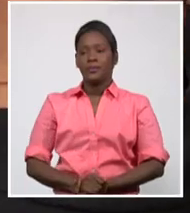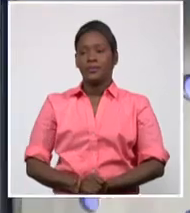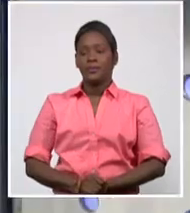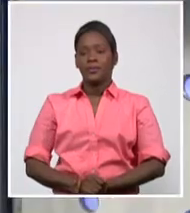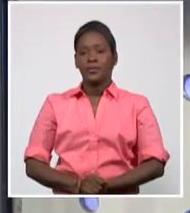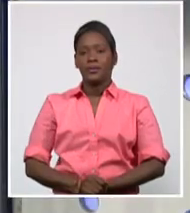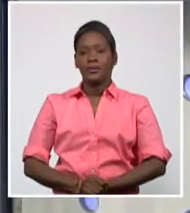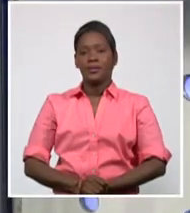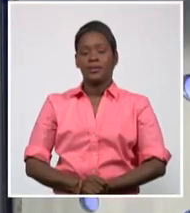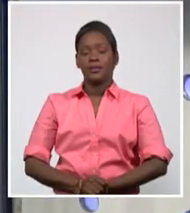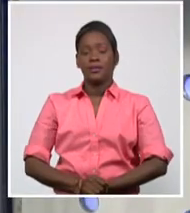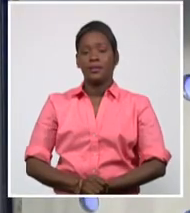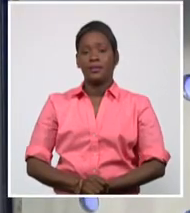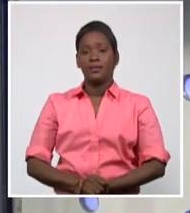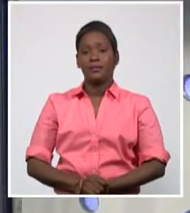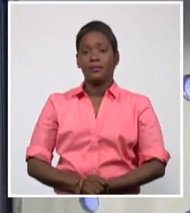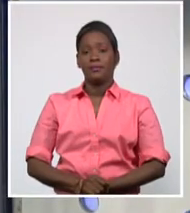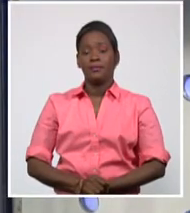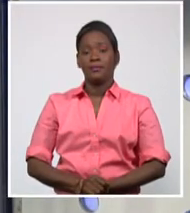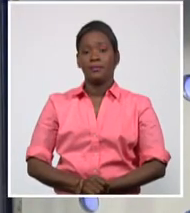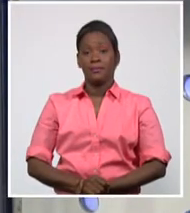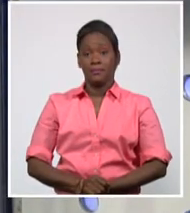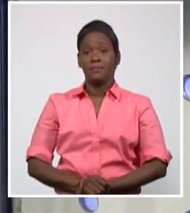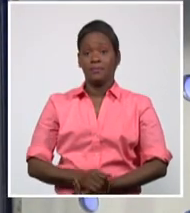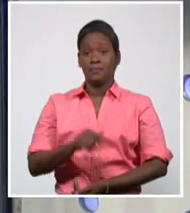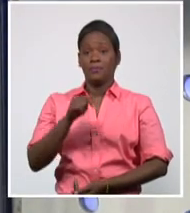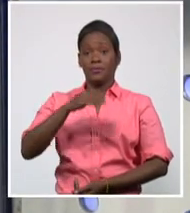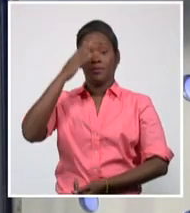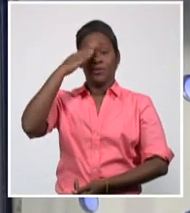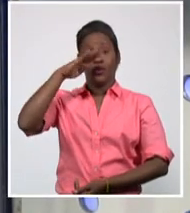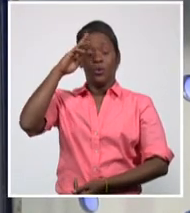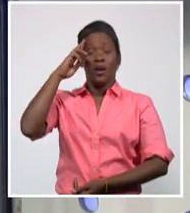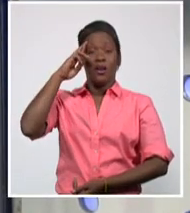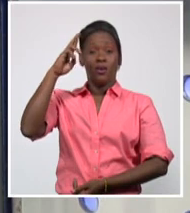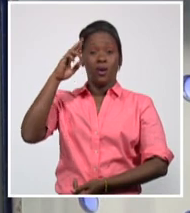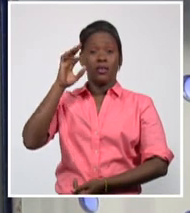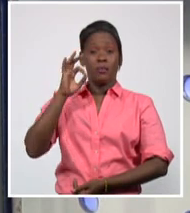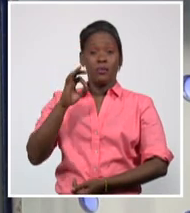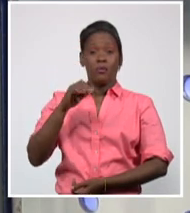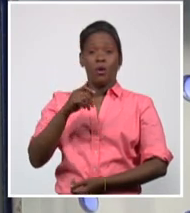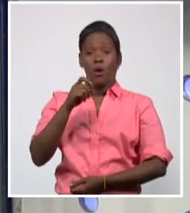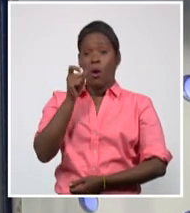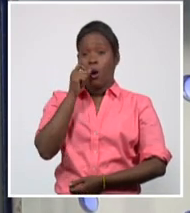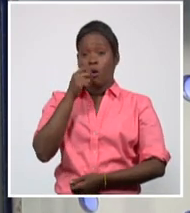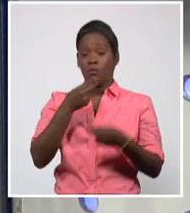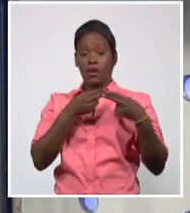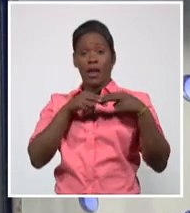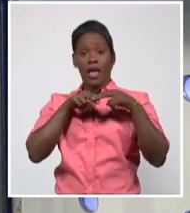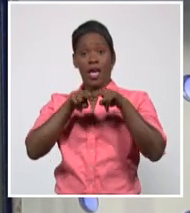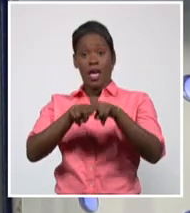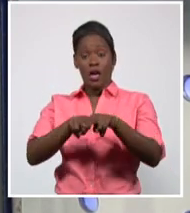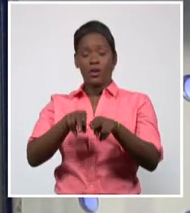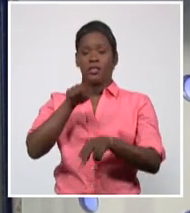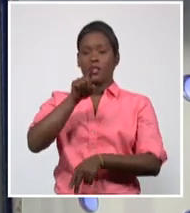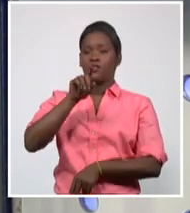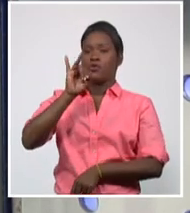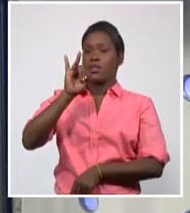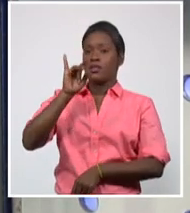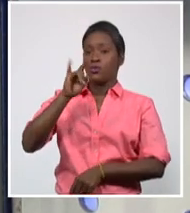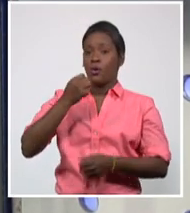Cubana. Hoy Cuba recuerda al insigne patriota Ignacio Agramonte en el aniversario 179 de su nacimiento. En